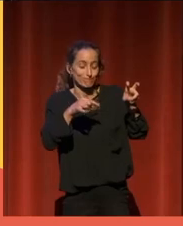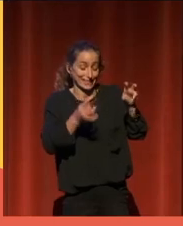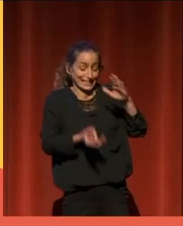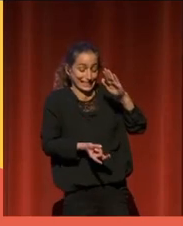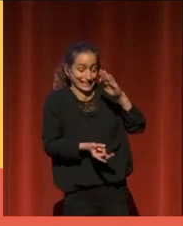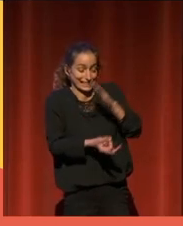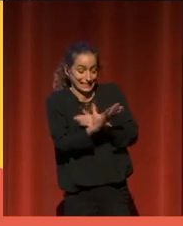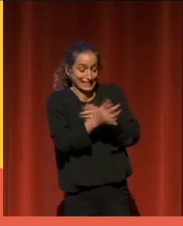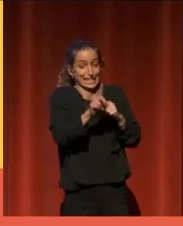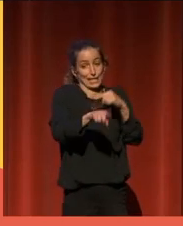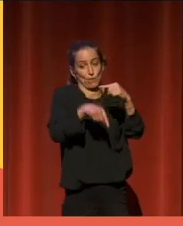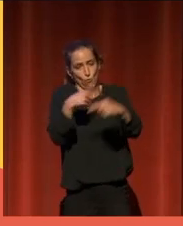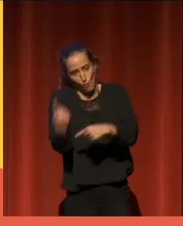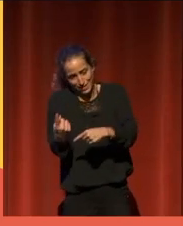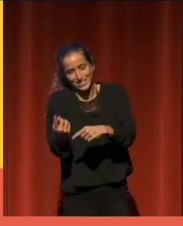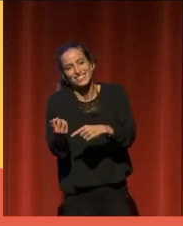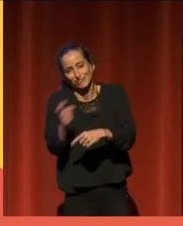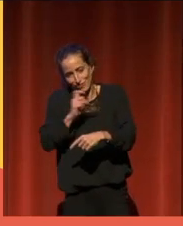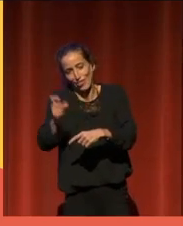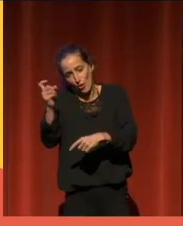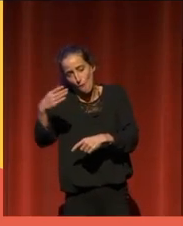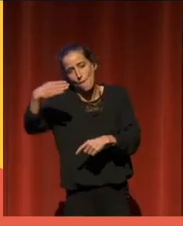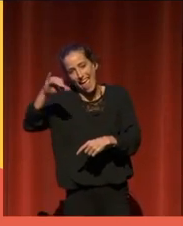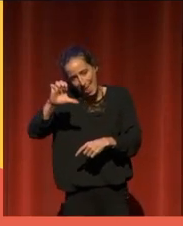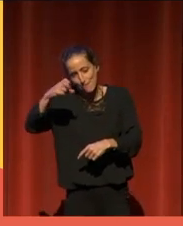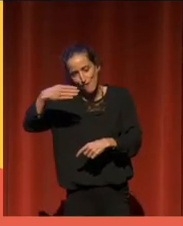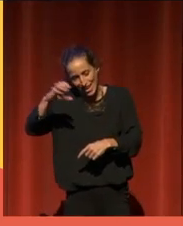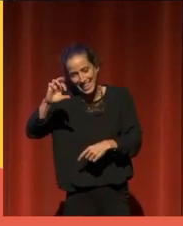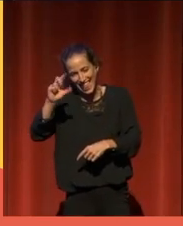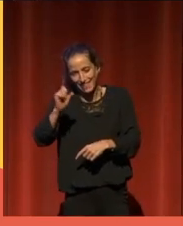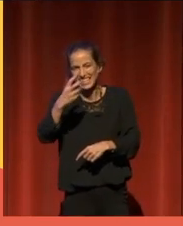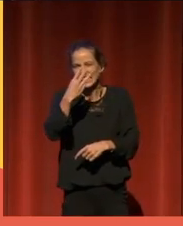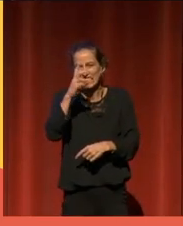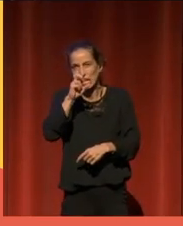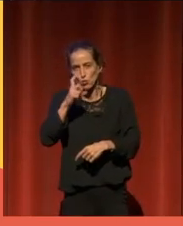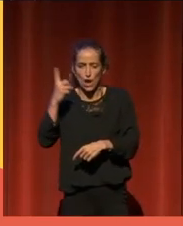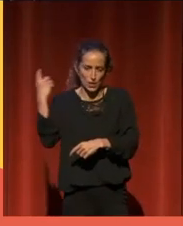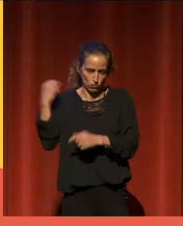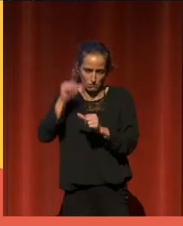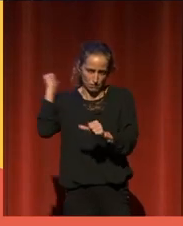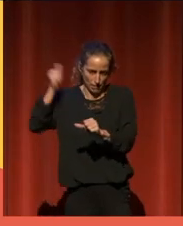blida hace 31 años la democracia la defensa